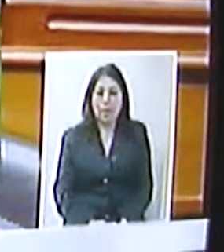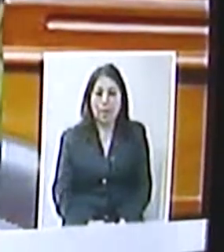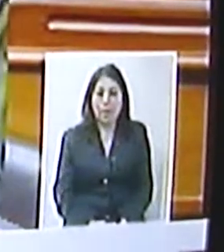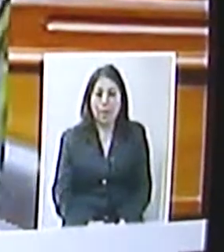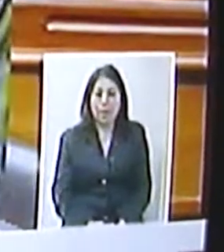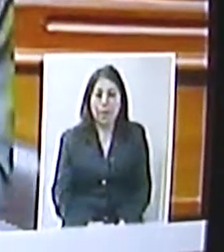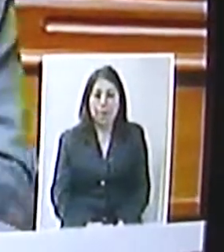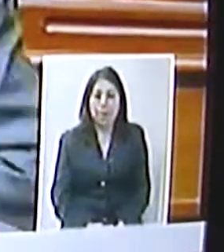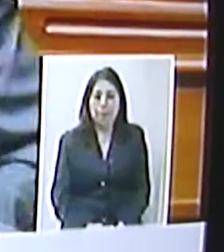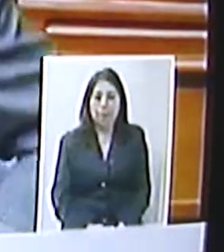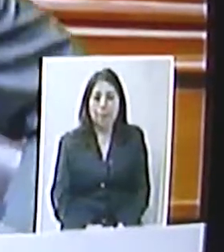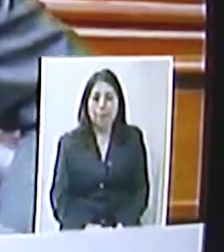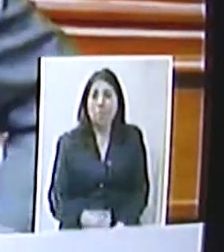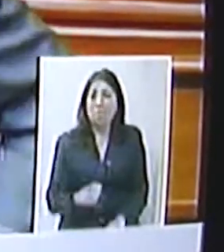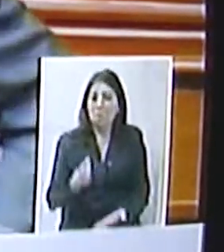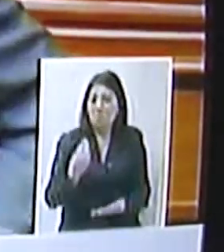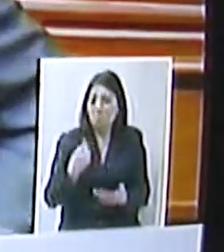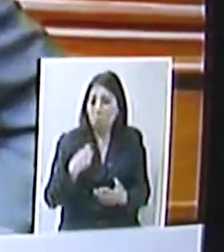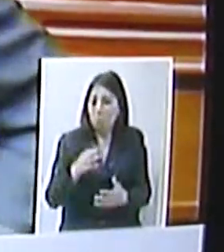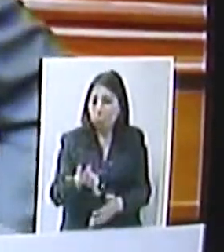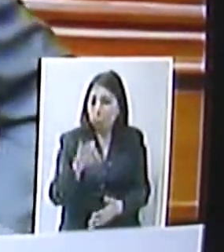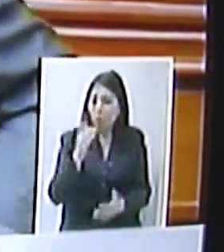el haber encontrado nuevas reservas,